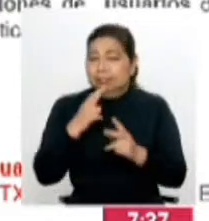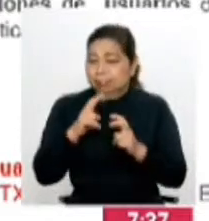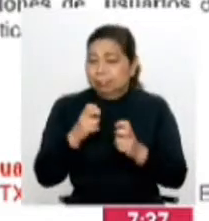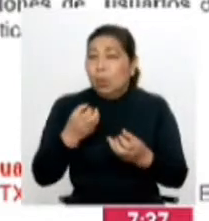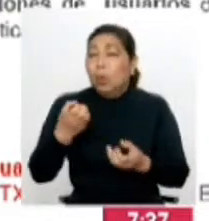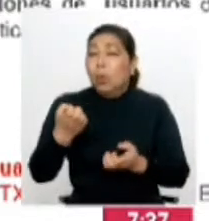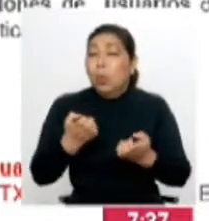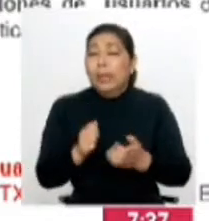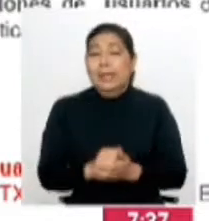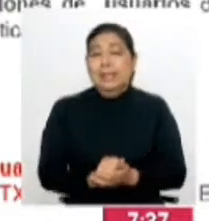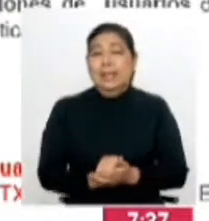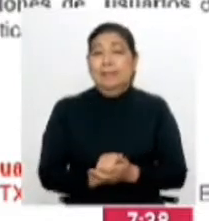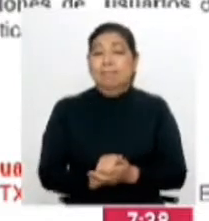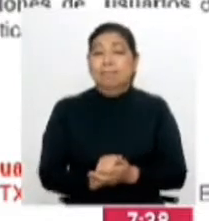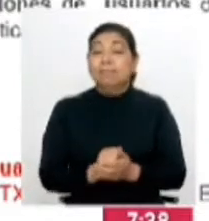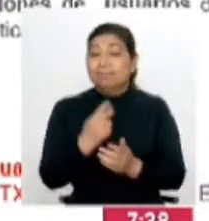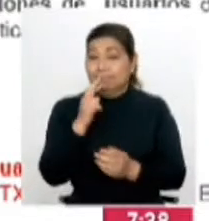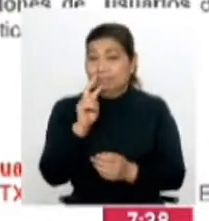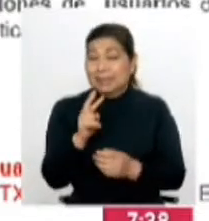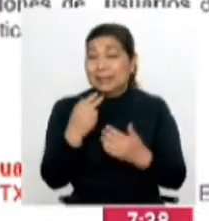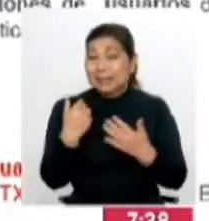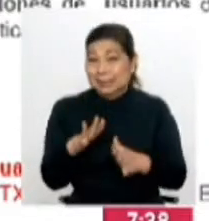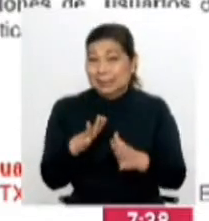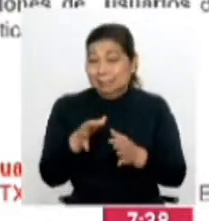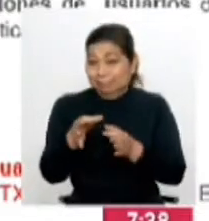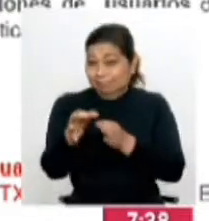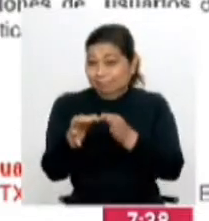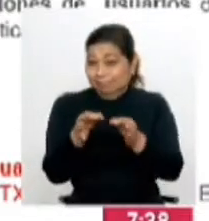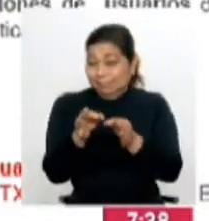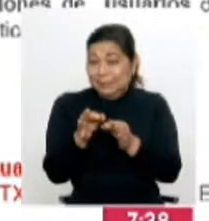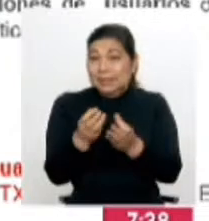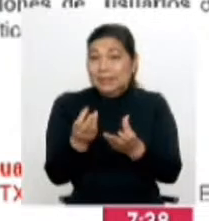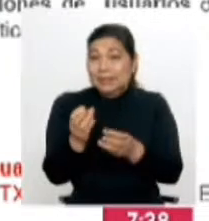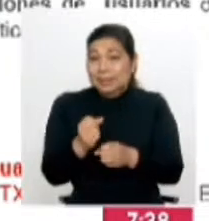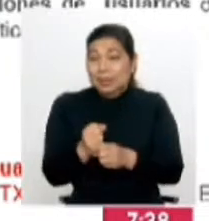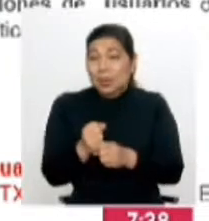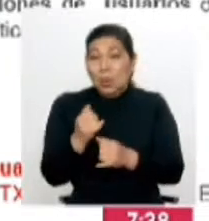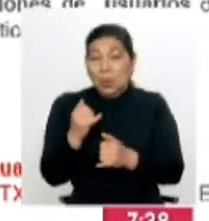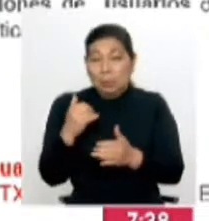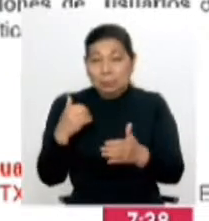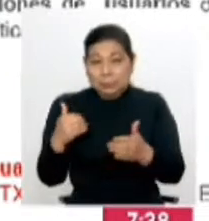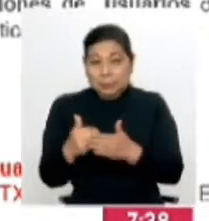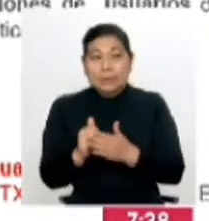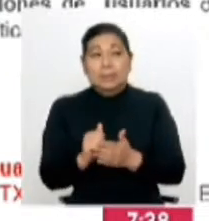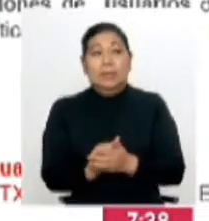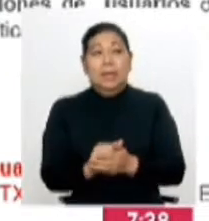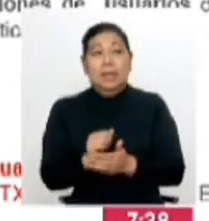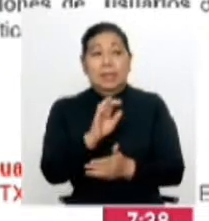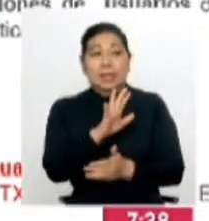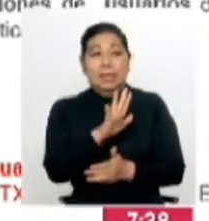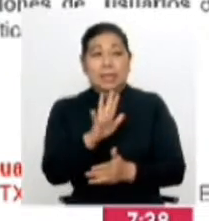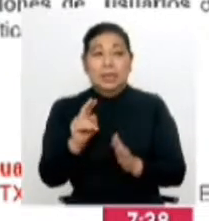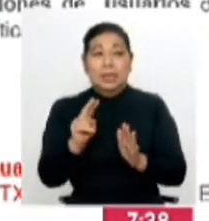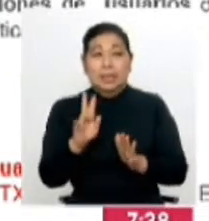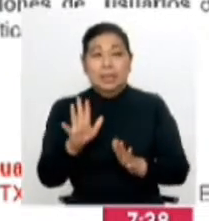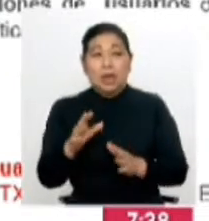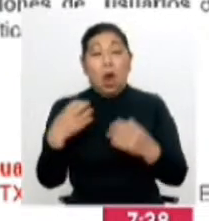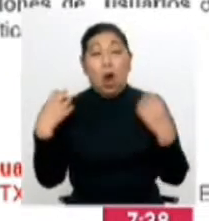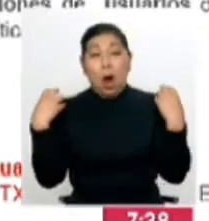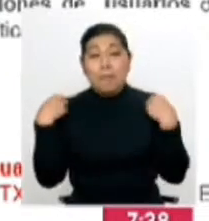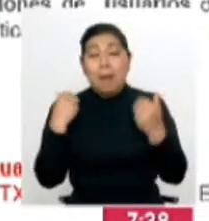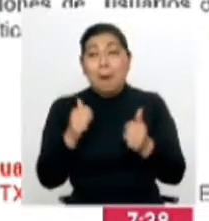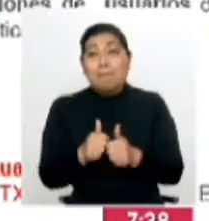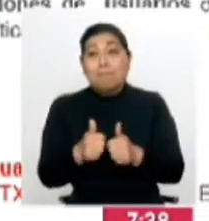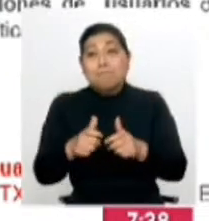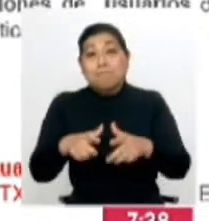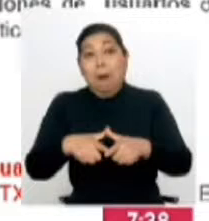con esa estadística, ahí está, ¿no? Esto ya es el detalle de lo que hemos sostenido en estos últimos minutos, ¿verdad? 575 oficinas, la red más